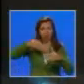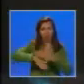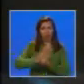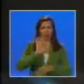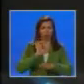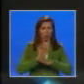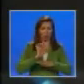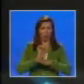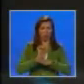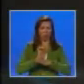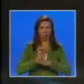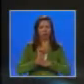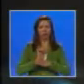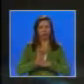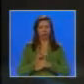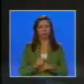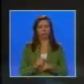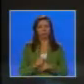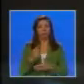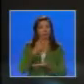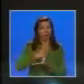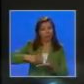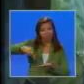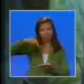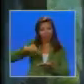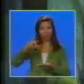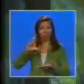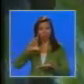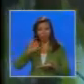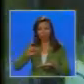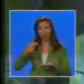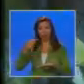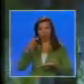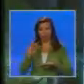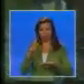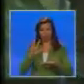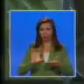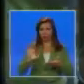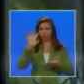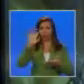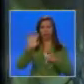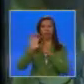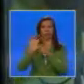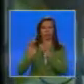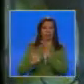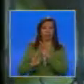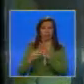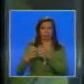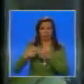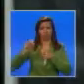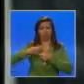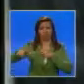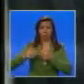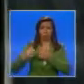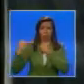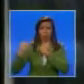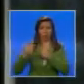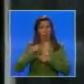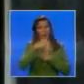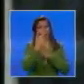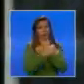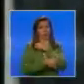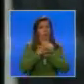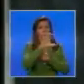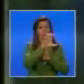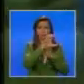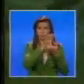de Senegal, país vecino de Nigeria, Liberia y Guinea, donde la enfermedad obtuvo un repunte hace varias semanas. El médico de la